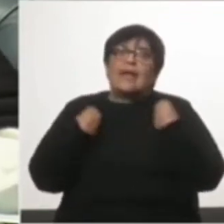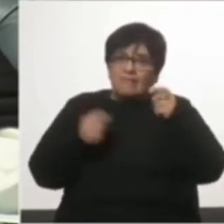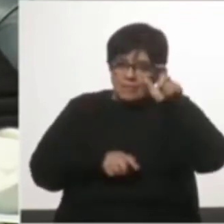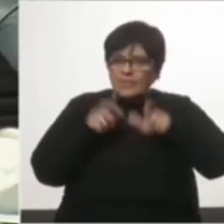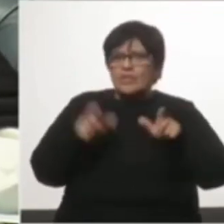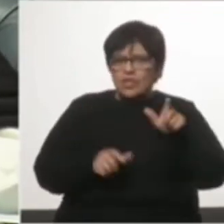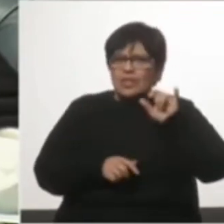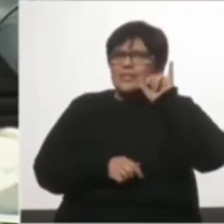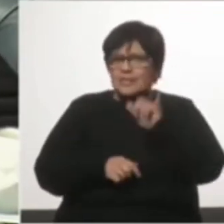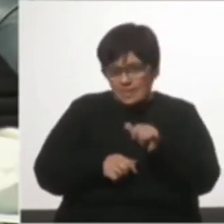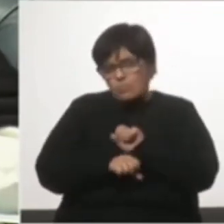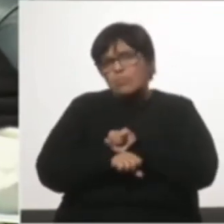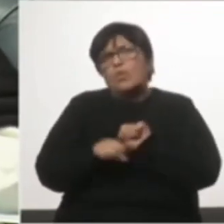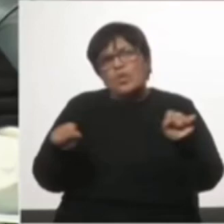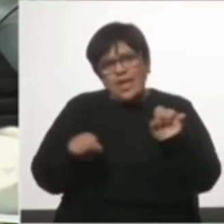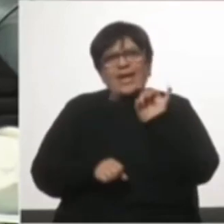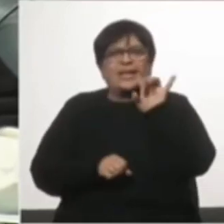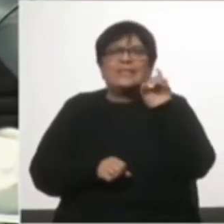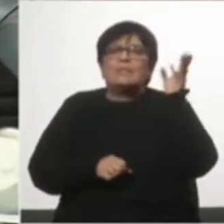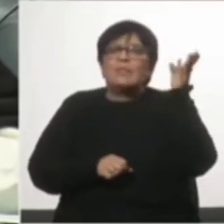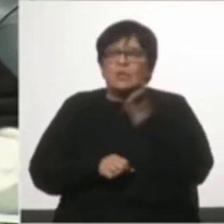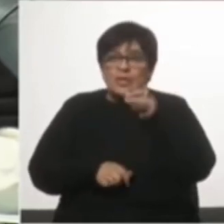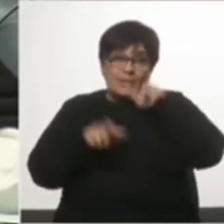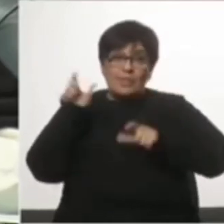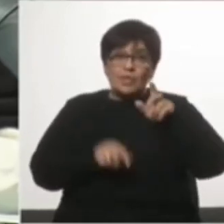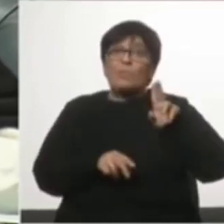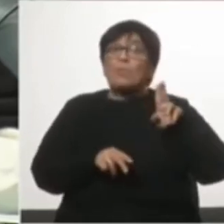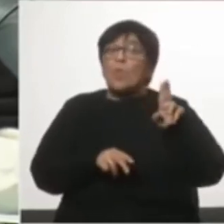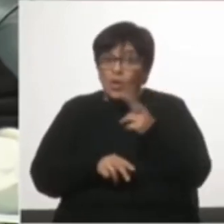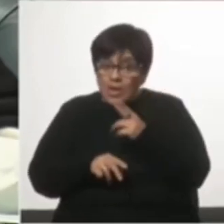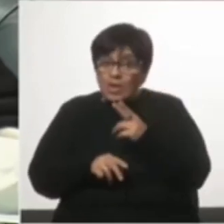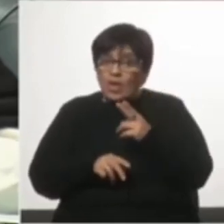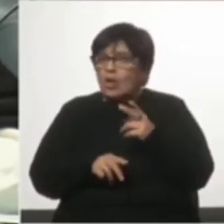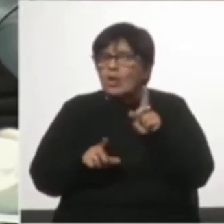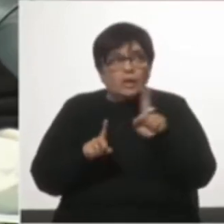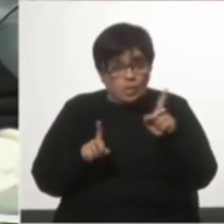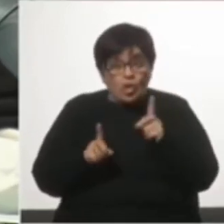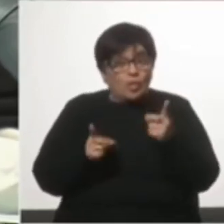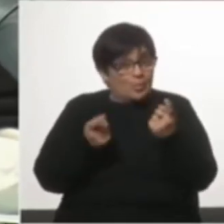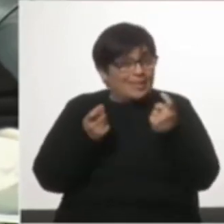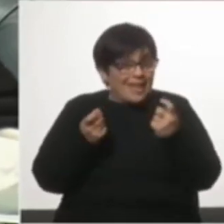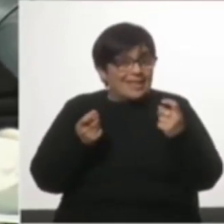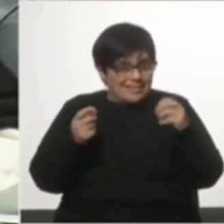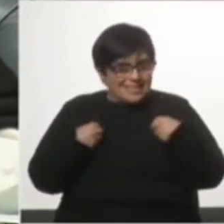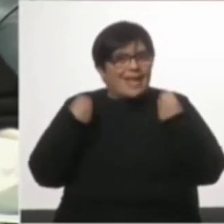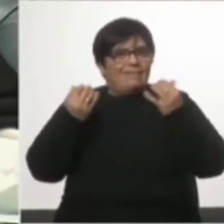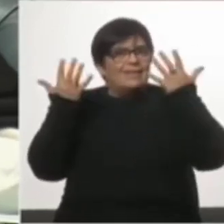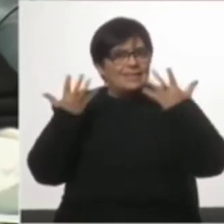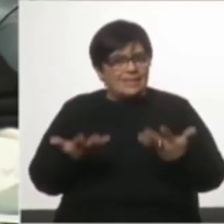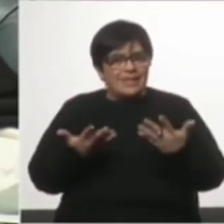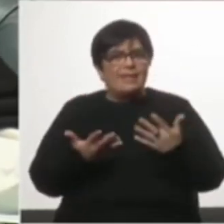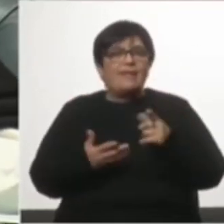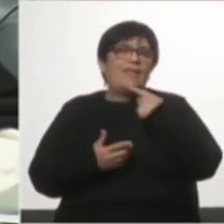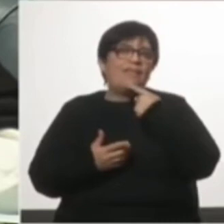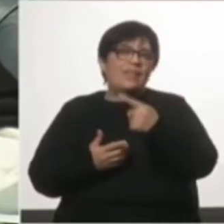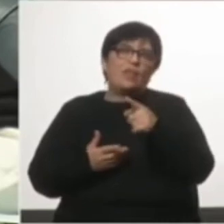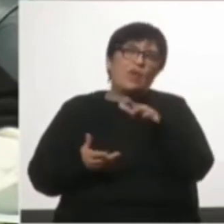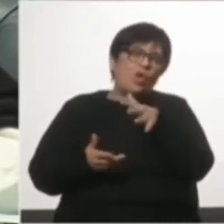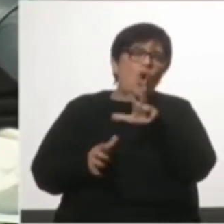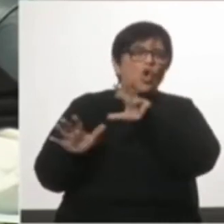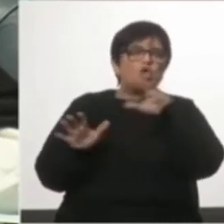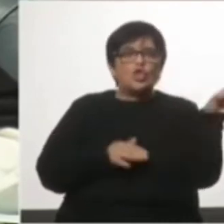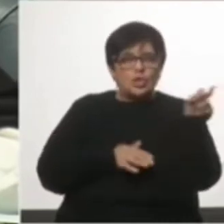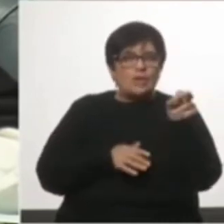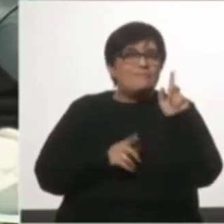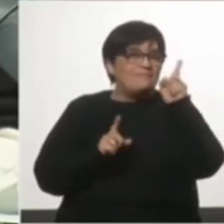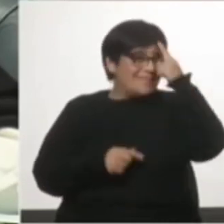un 15% de muertes que se podían haber evitado. Y habló de una cifra de 800. El